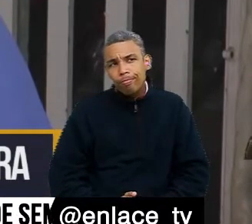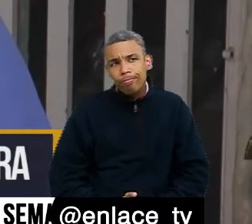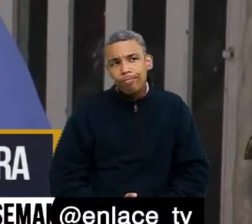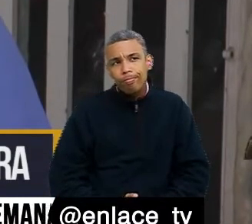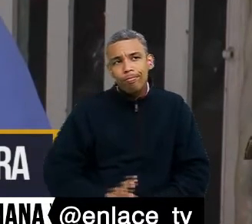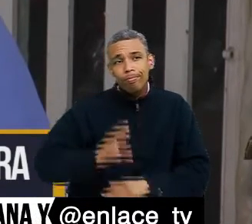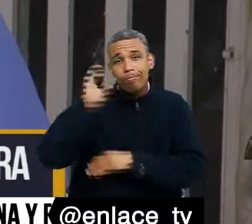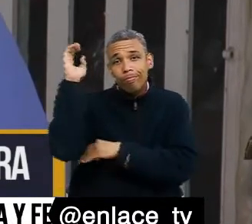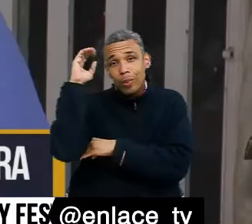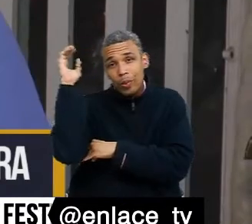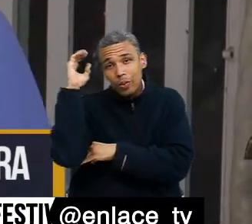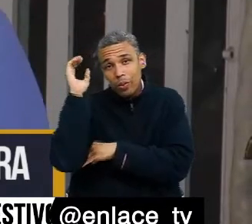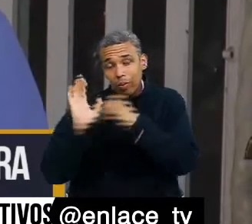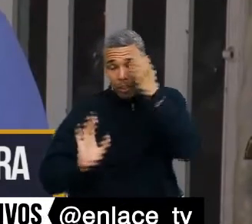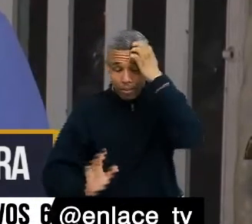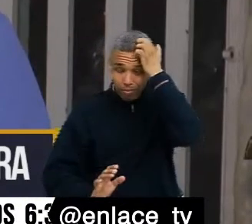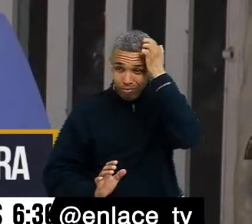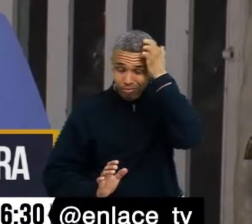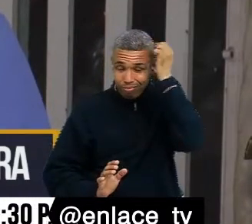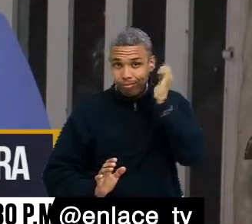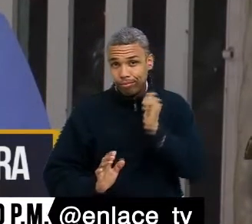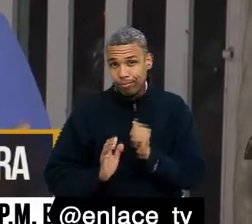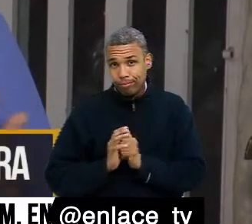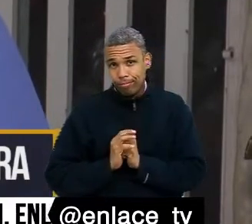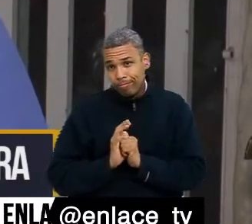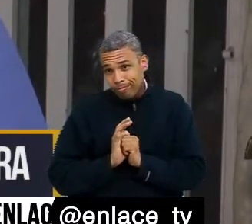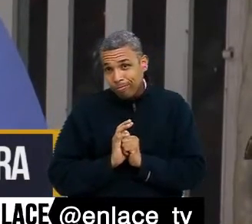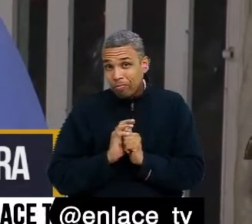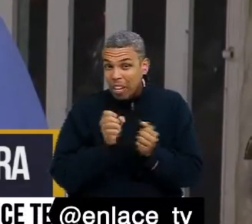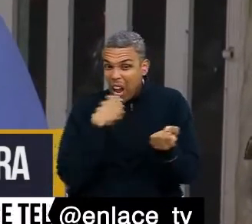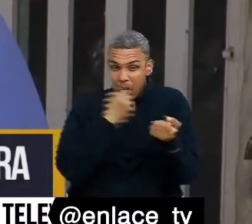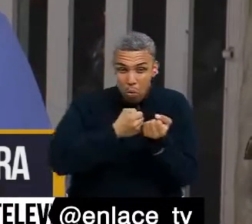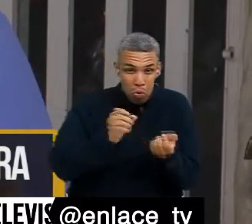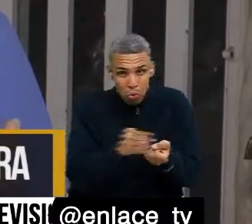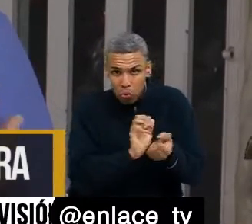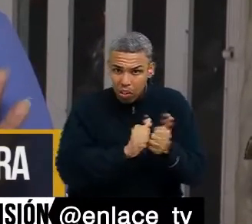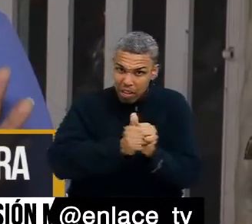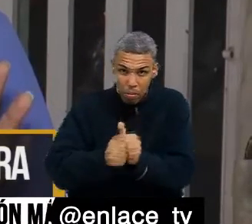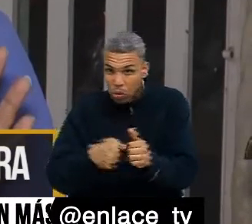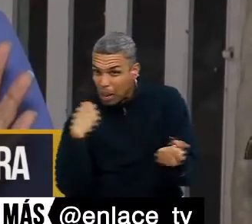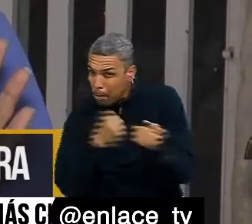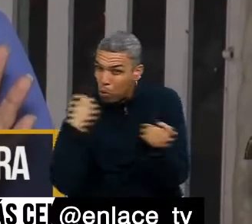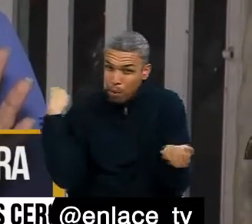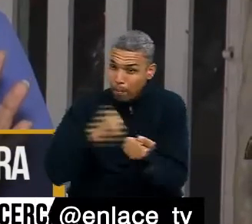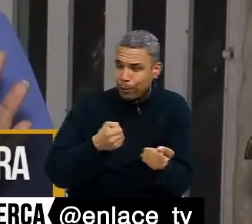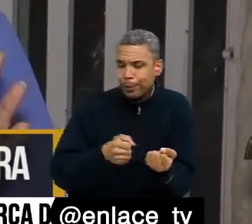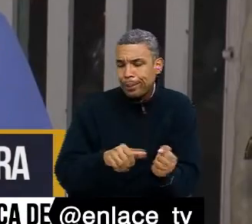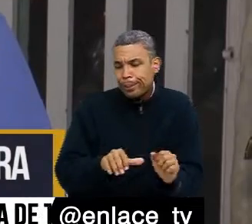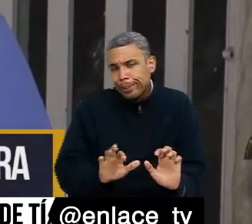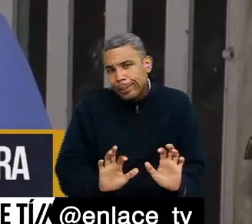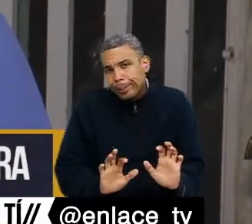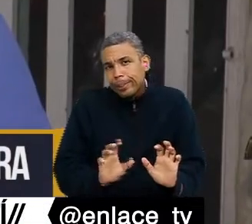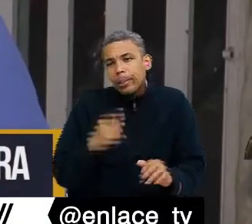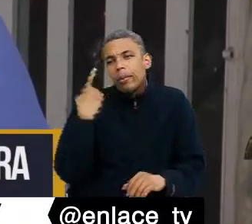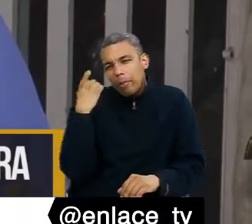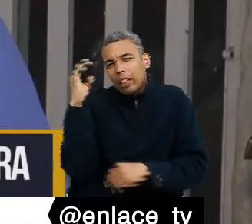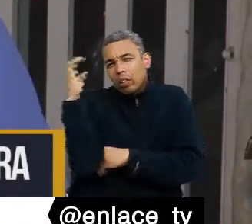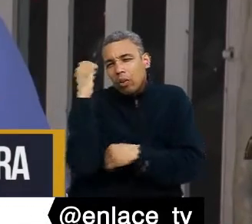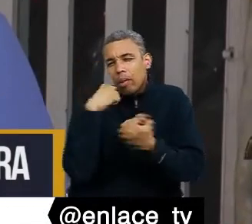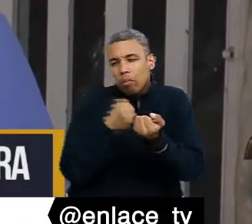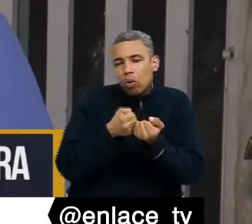todavía subdesarrollado. Pero existe un Dios que es el que hizo todo, y ese es el que nos tiene aquí arriba, me tiene a mí